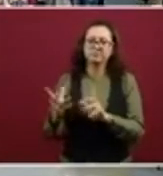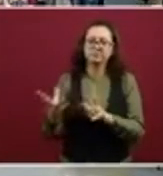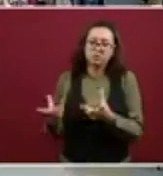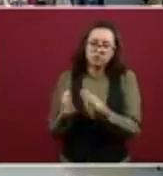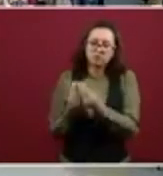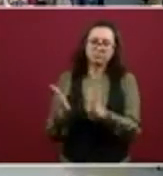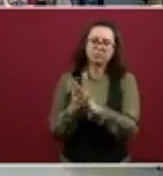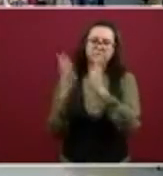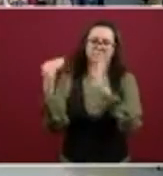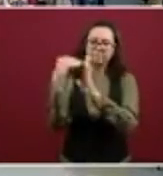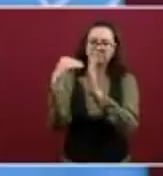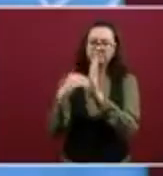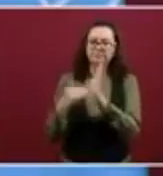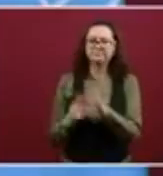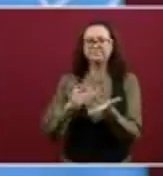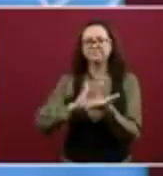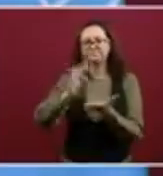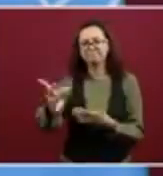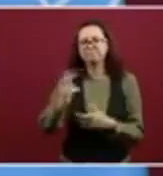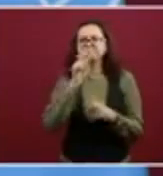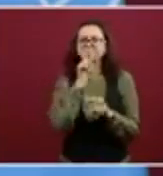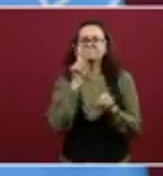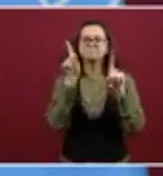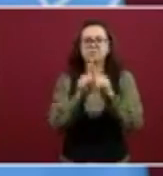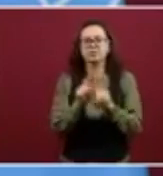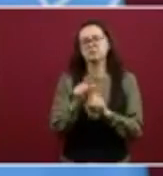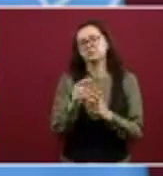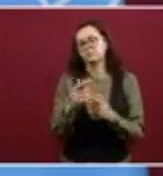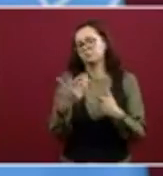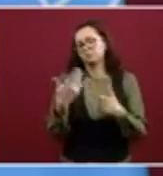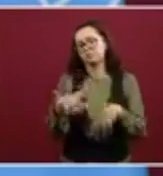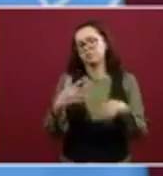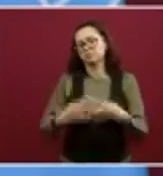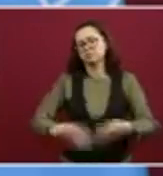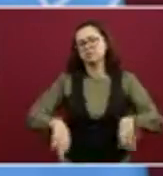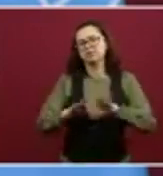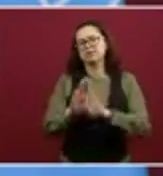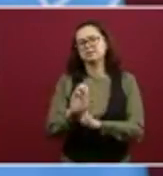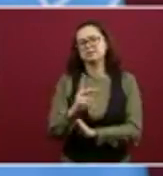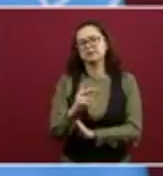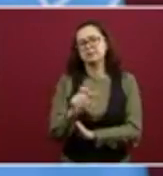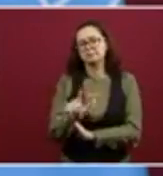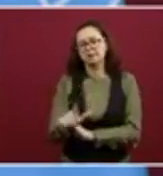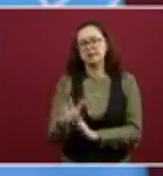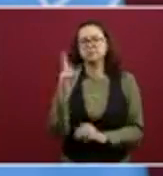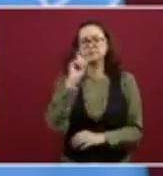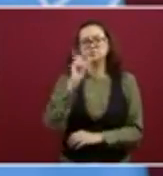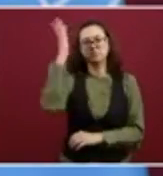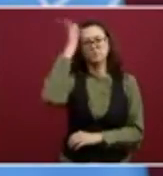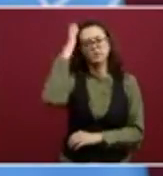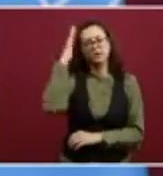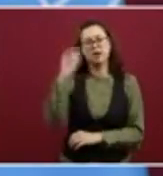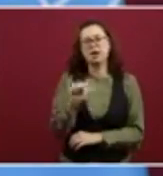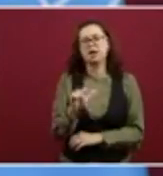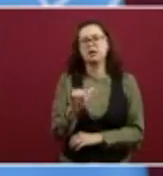participado, desde luego a la CEPAL, a Alicia Bárcenas,